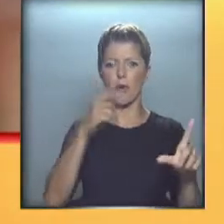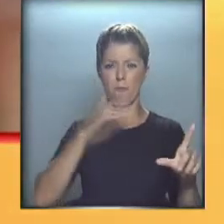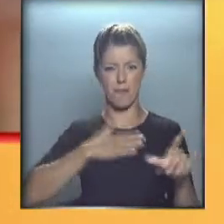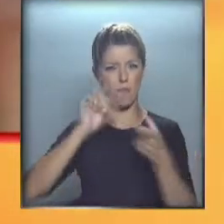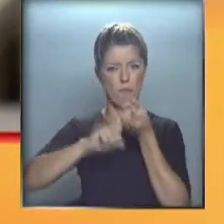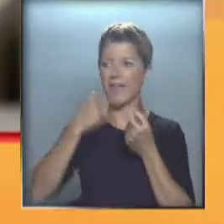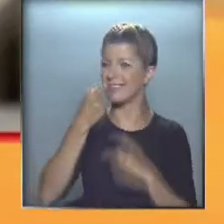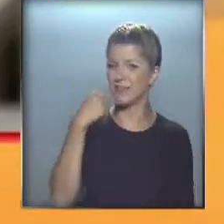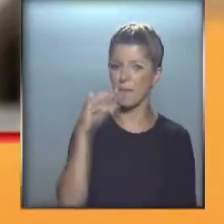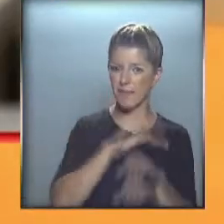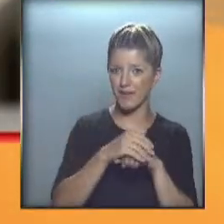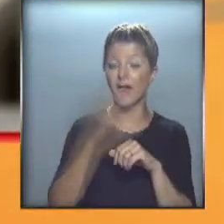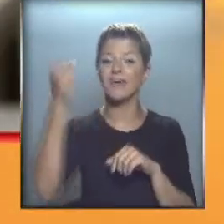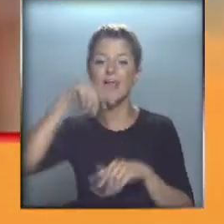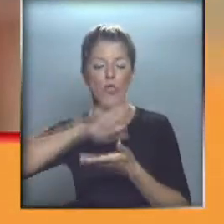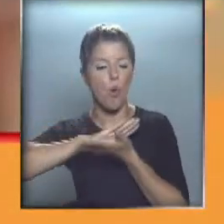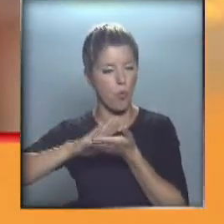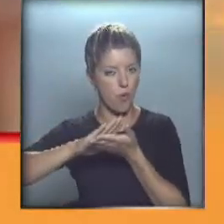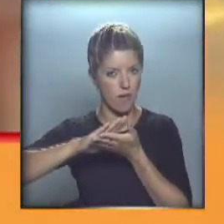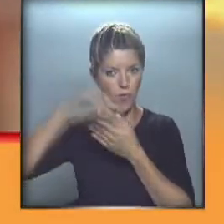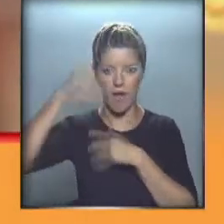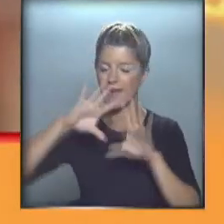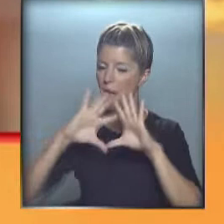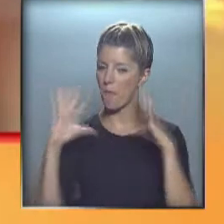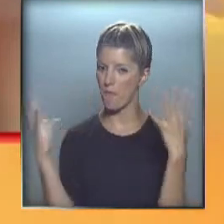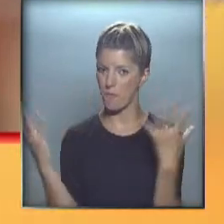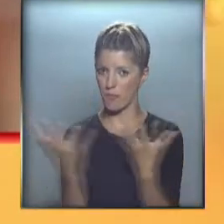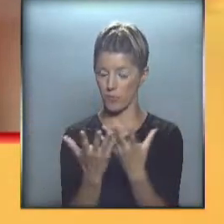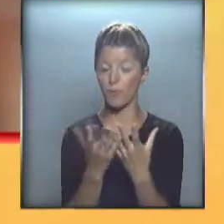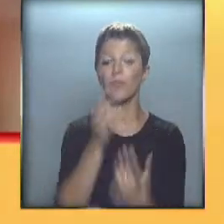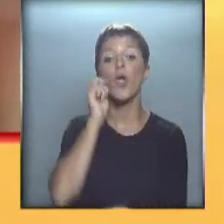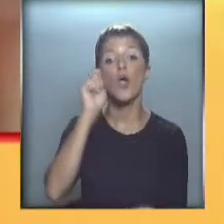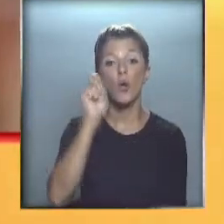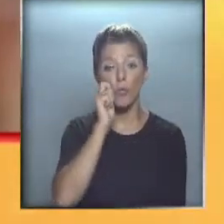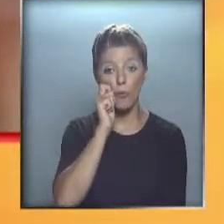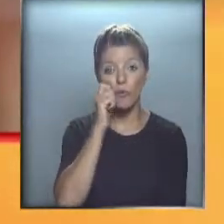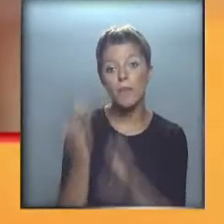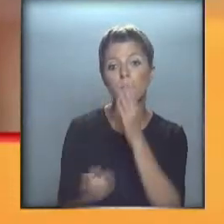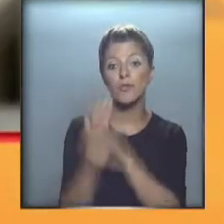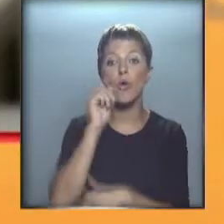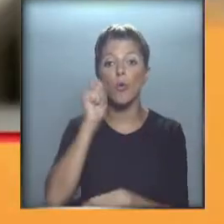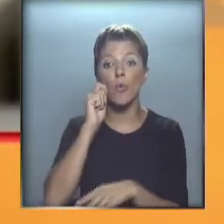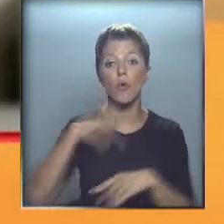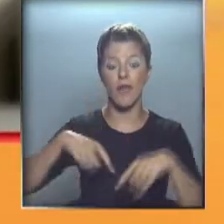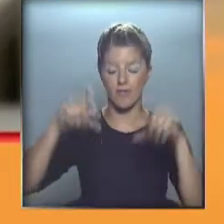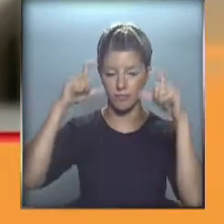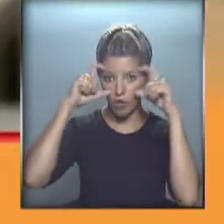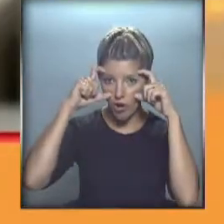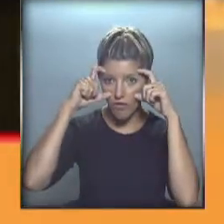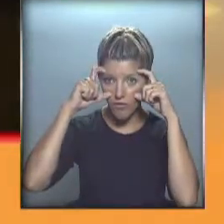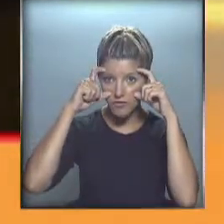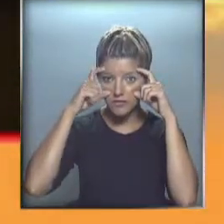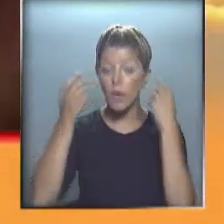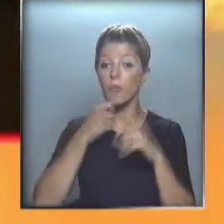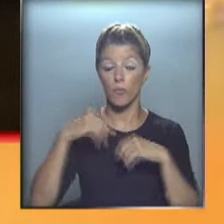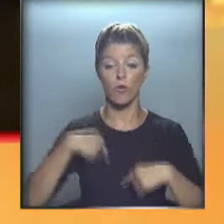esta es una novedad en el mercado mundial. Google sacó Google anteojos. Google Glass. En donde uno